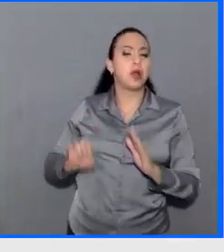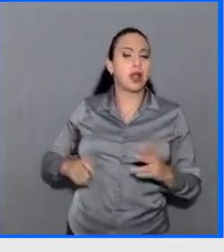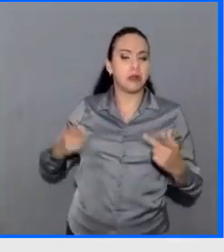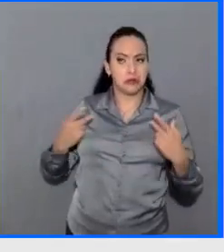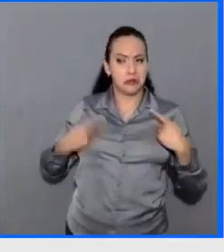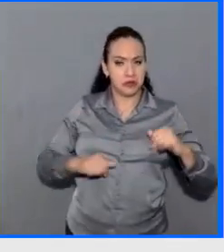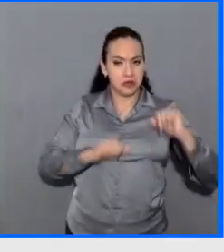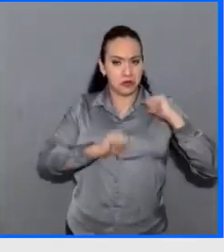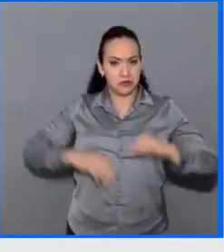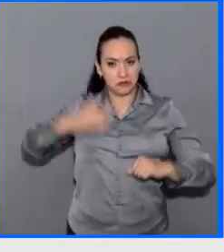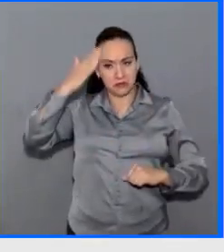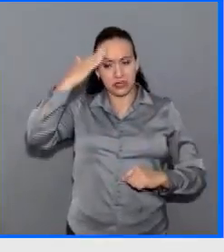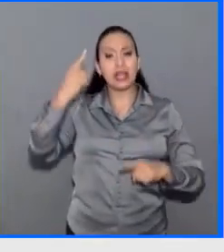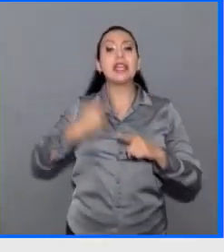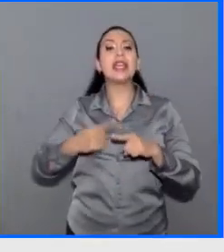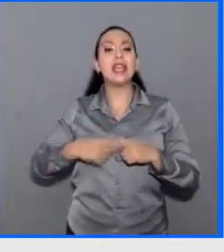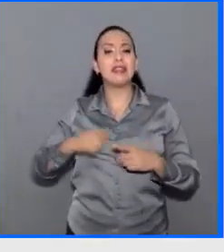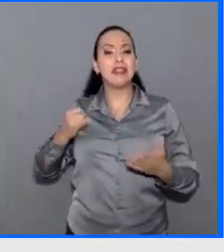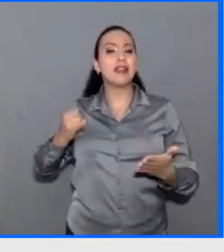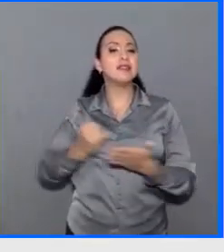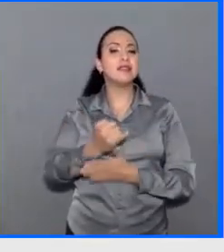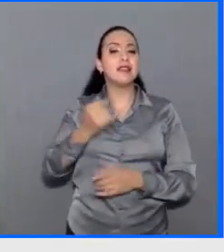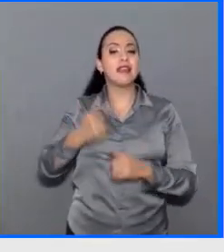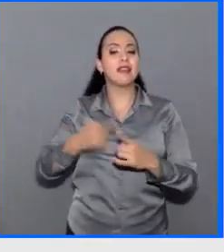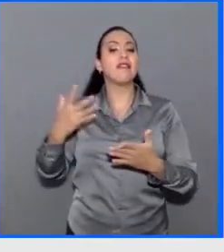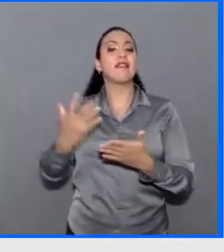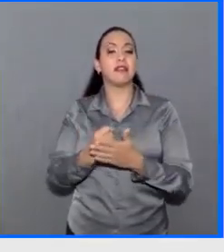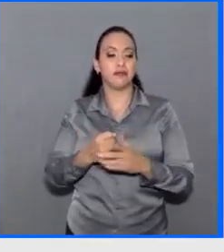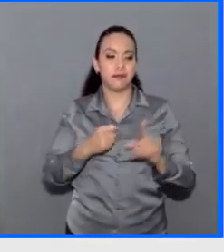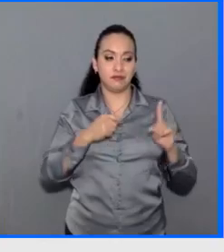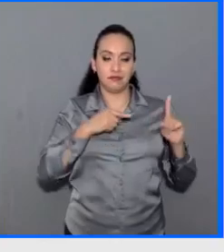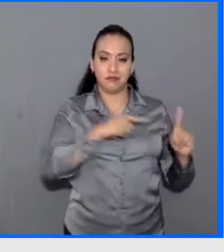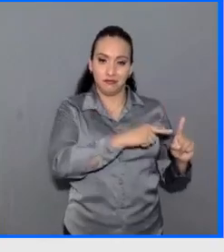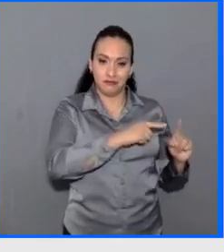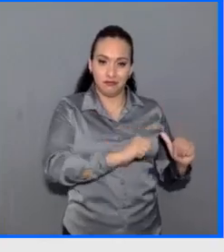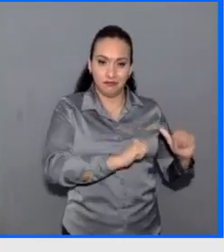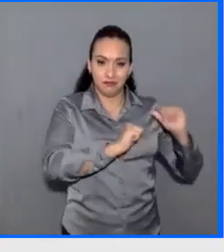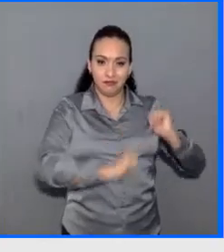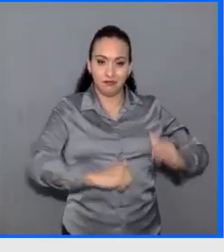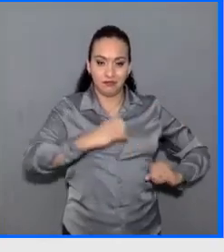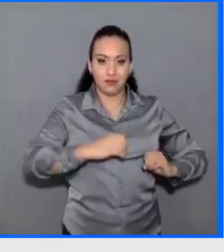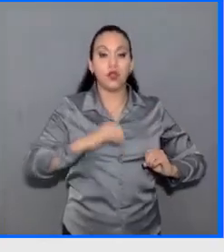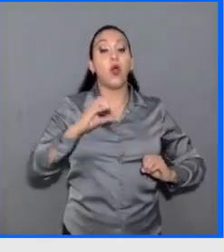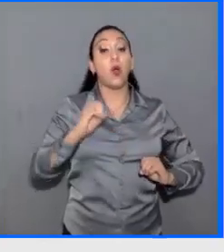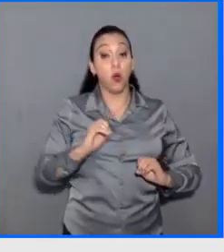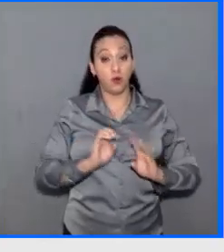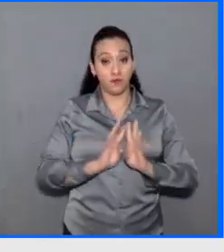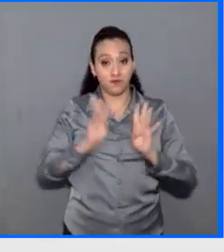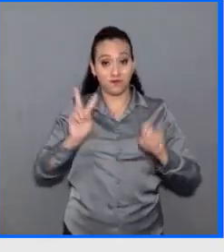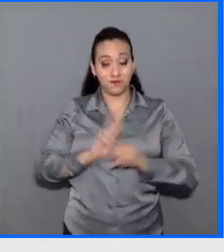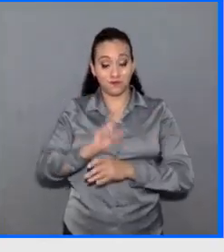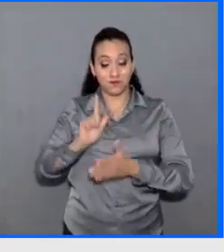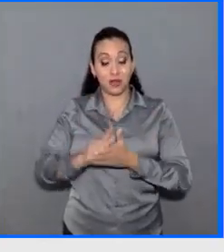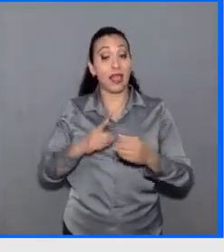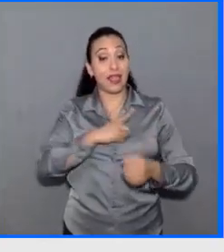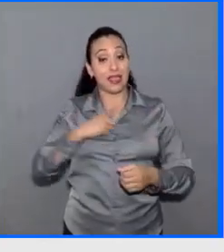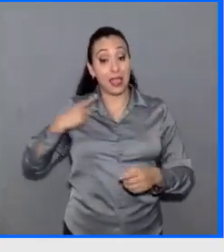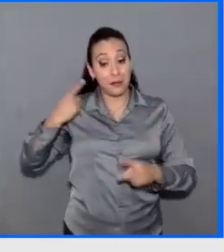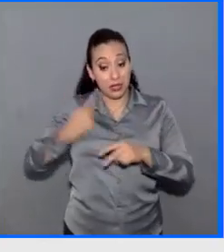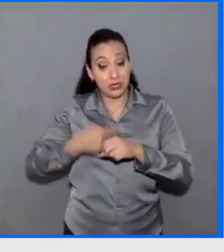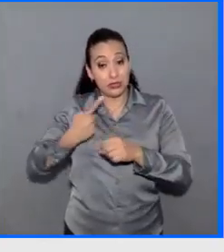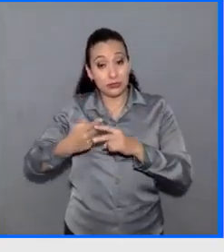órgano jurisdiccional determinar la realización de un nuevo cómputo, una elección extraordinaria de manera inmediata o, en su